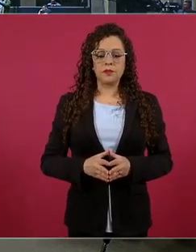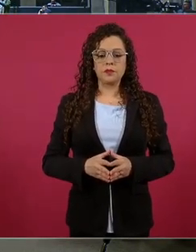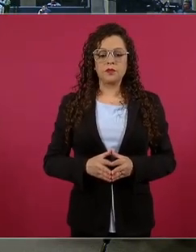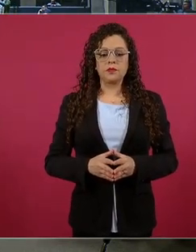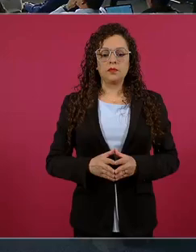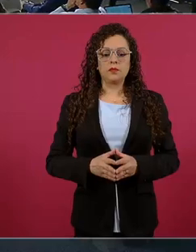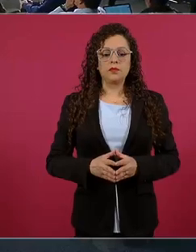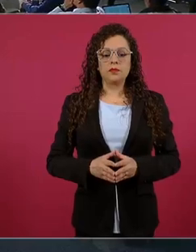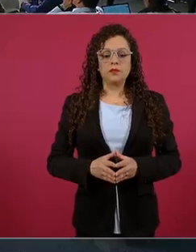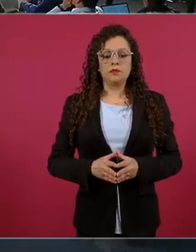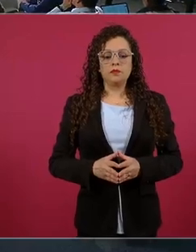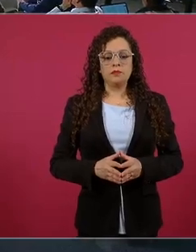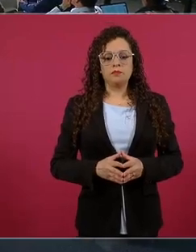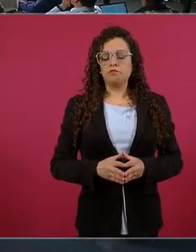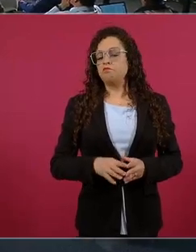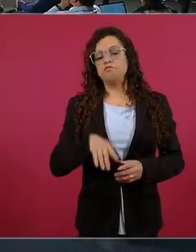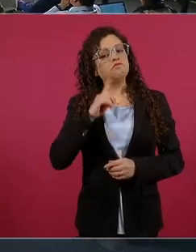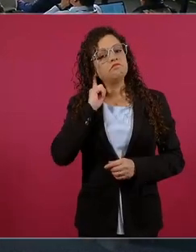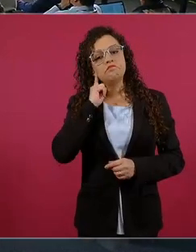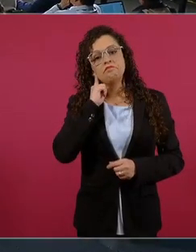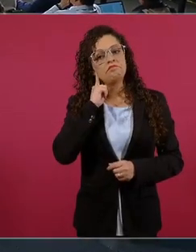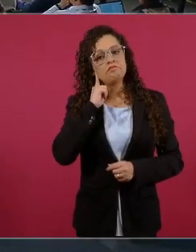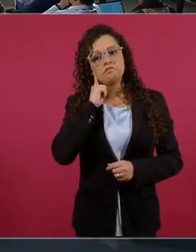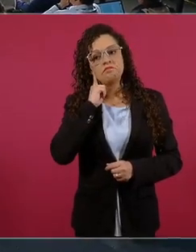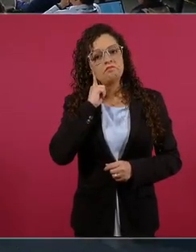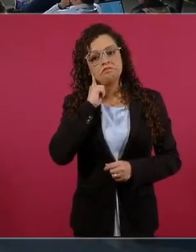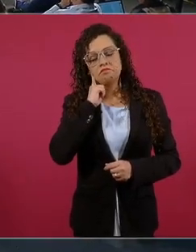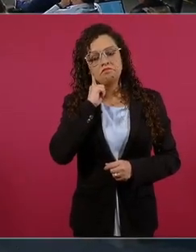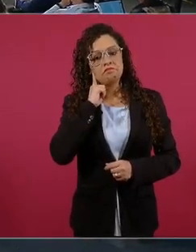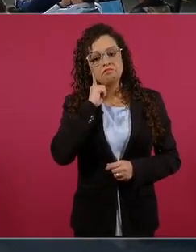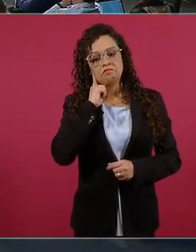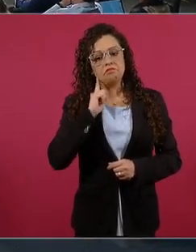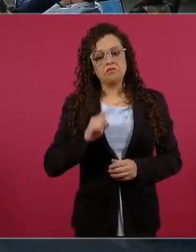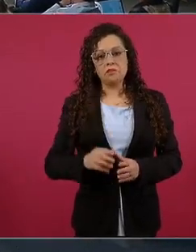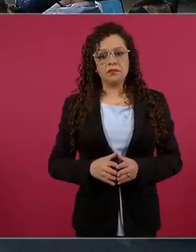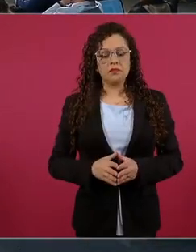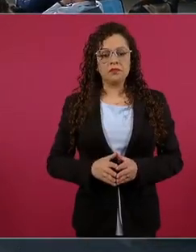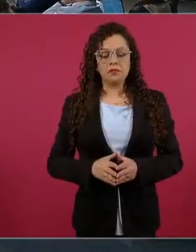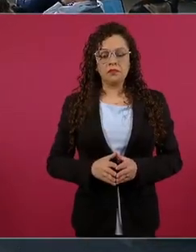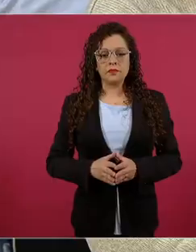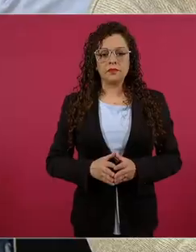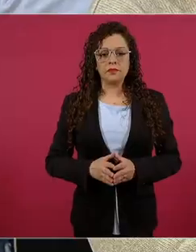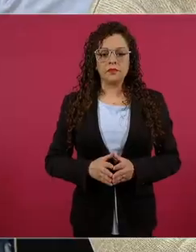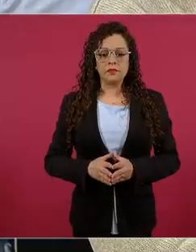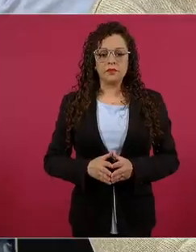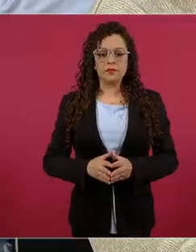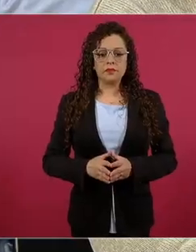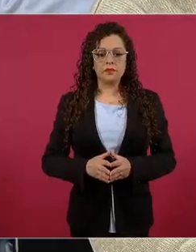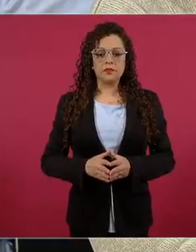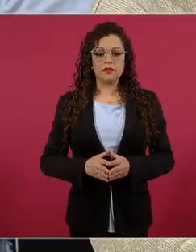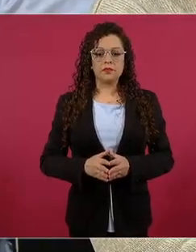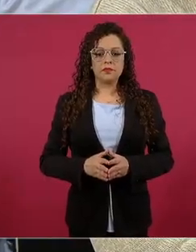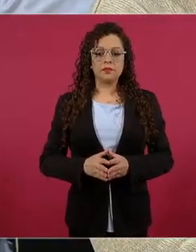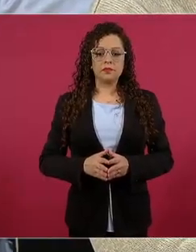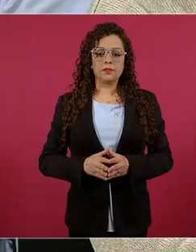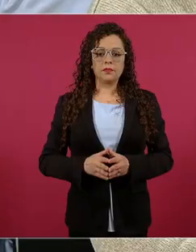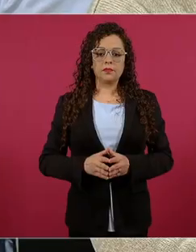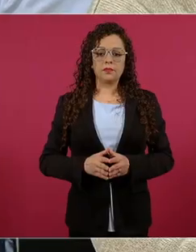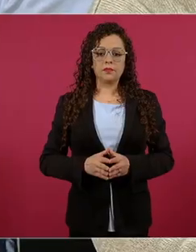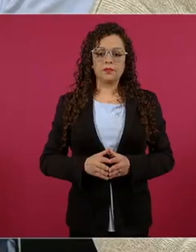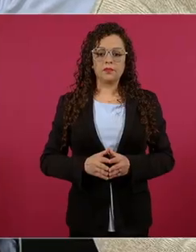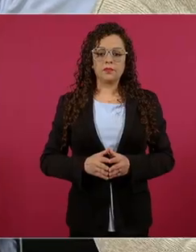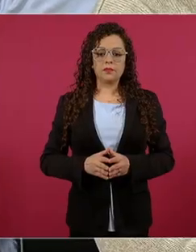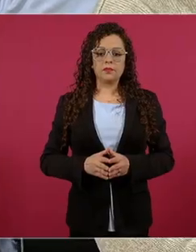venden vapeadores? La cantidad tiene que ser de millones de vapeadores que entran a México cada año. Bueno, vamos a ver, vamos a